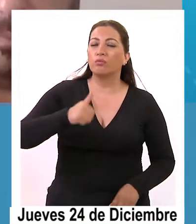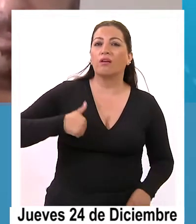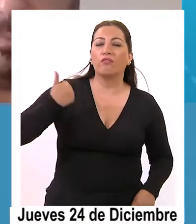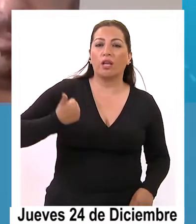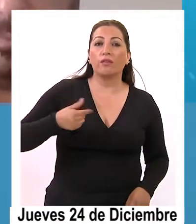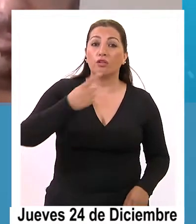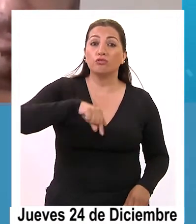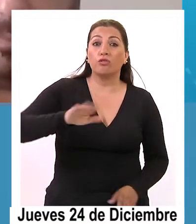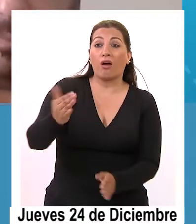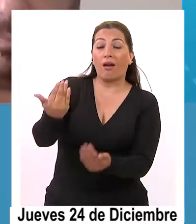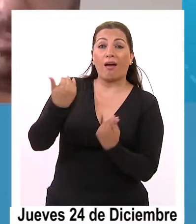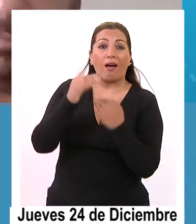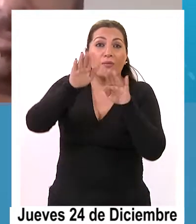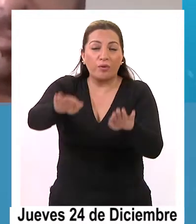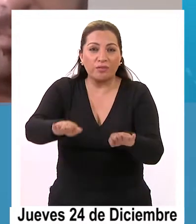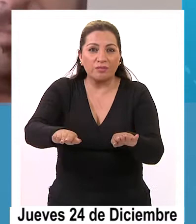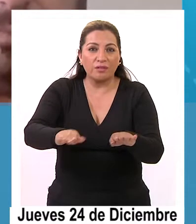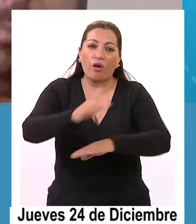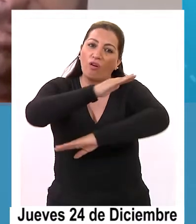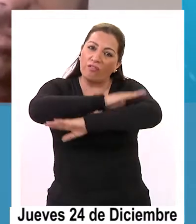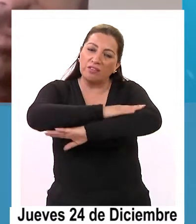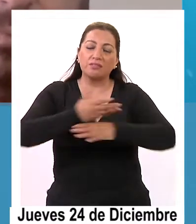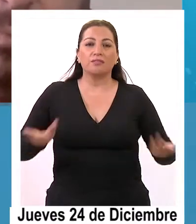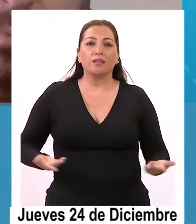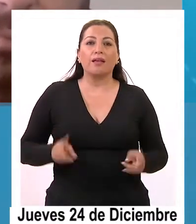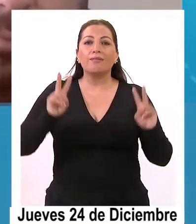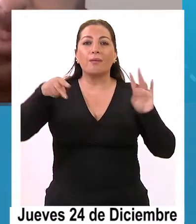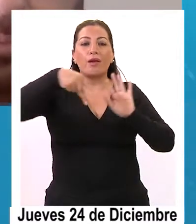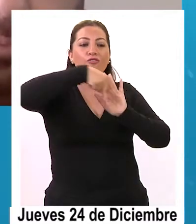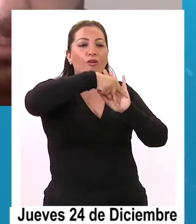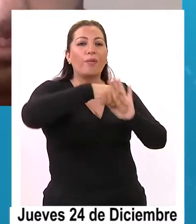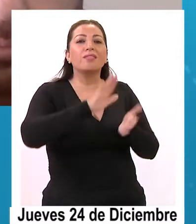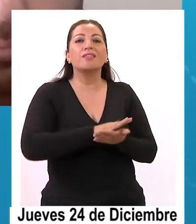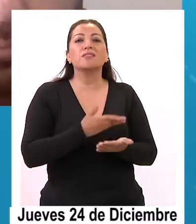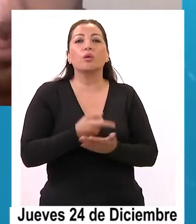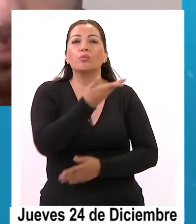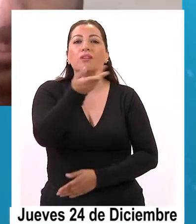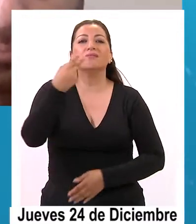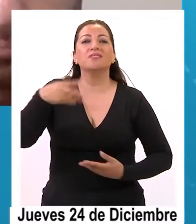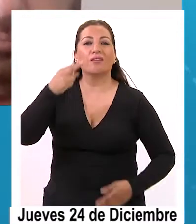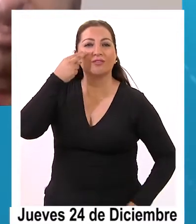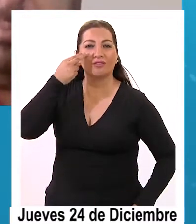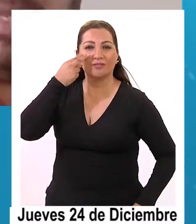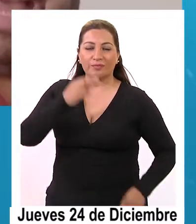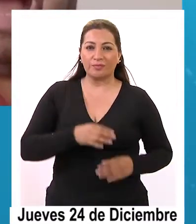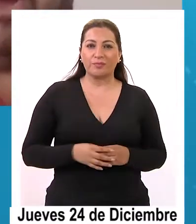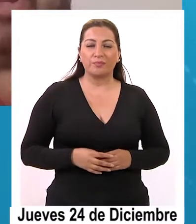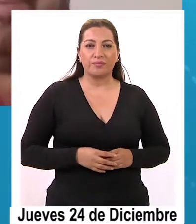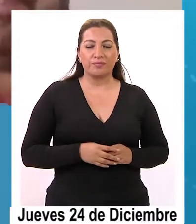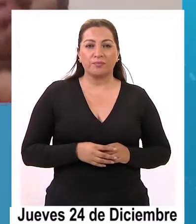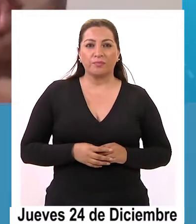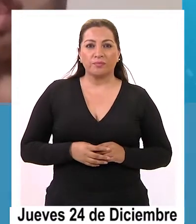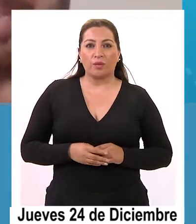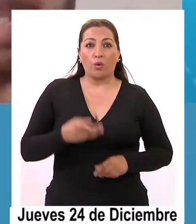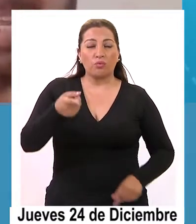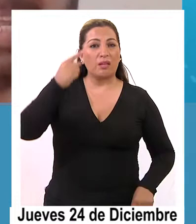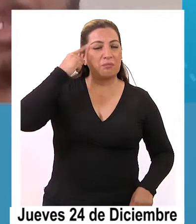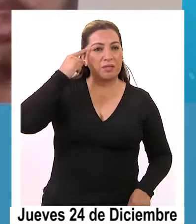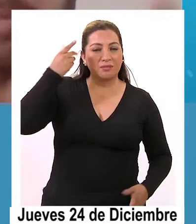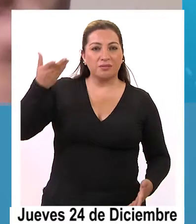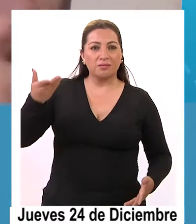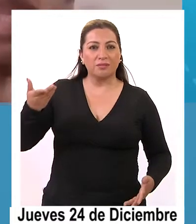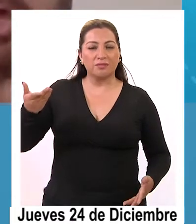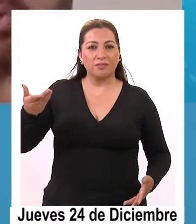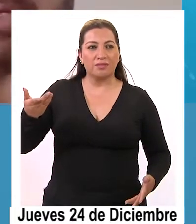tenemos la voluntad de colaborar obedeciendo. Y las normas sanitarias todo el mundo ya las conoce. Ahora, ¿usted